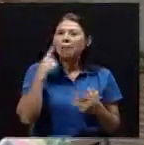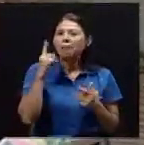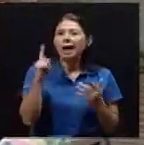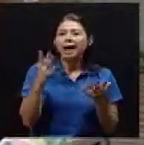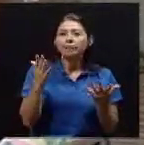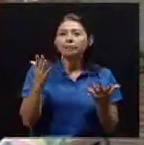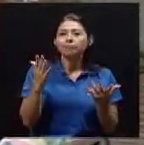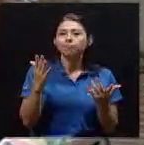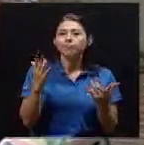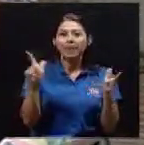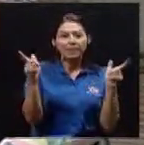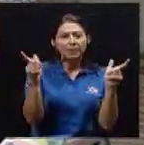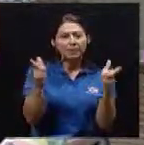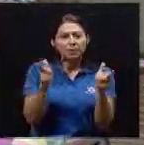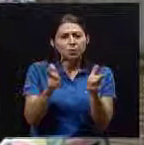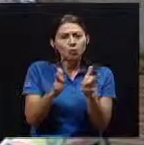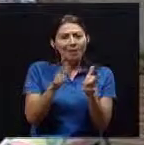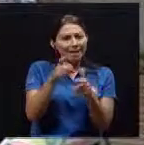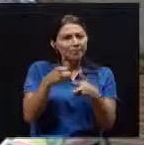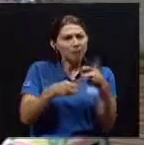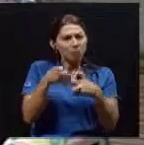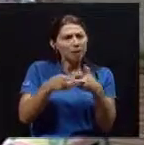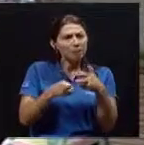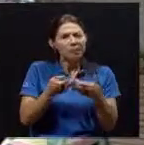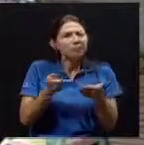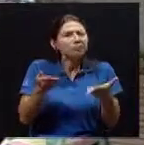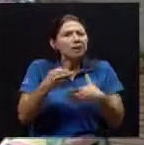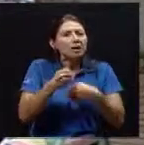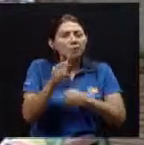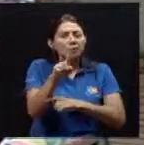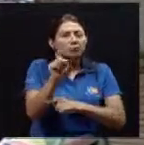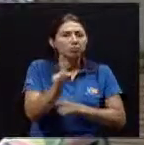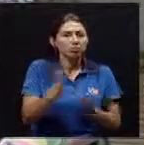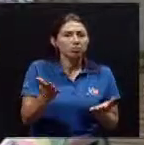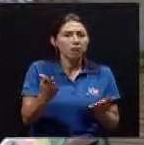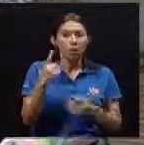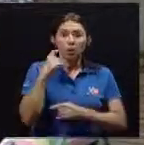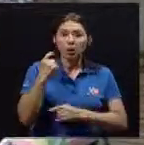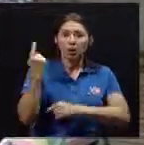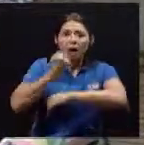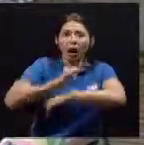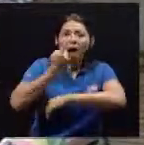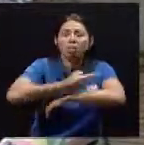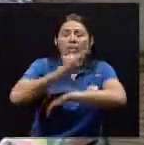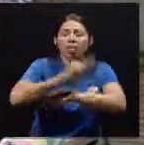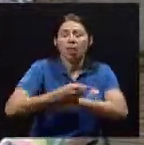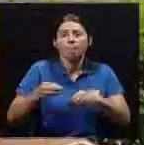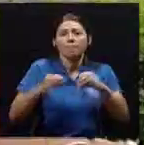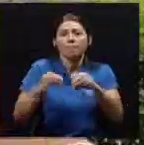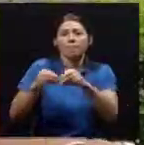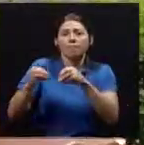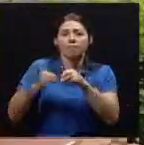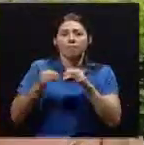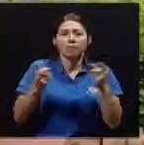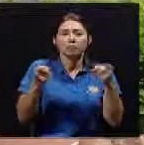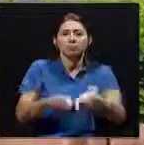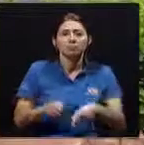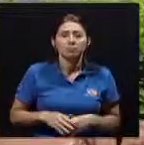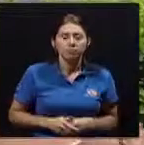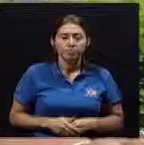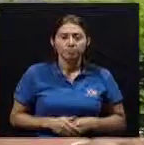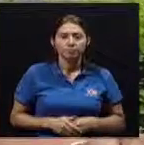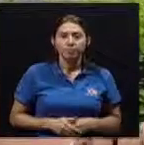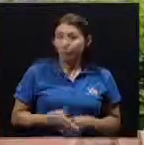para disminuir este problema que realmente cada día va en aumento? Hay